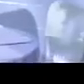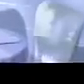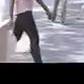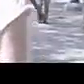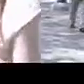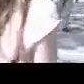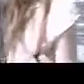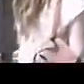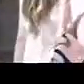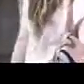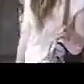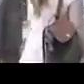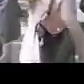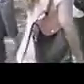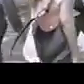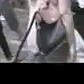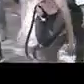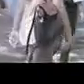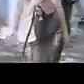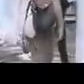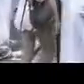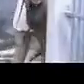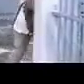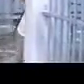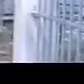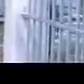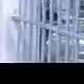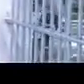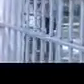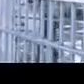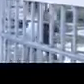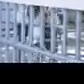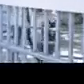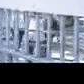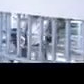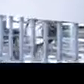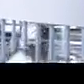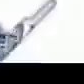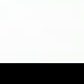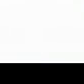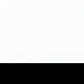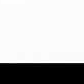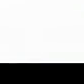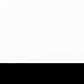www.cne.gov.be. Acude a tu centro de capacitación y cumple con el servicio electoral.